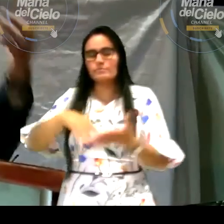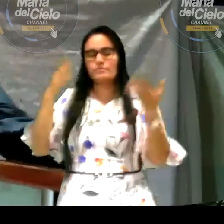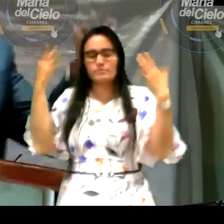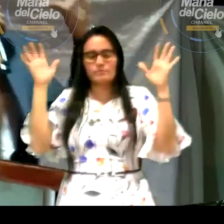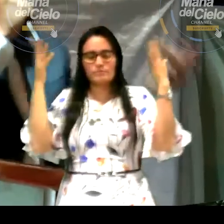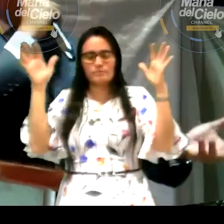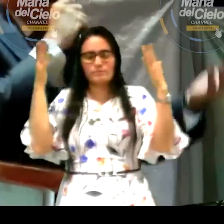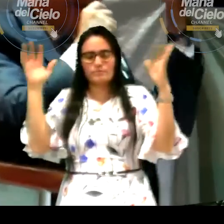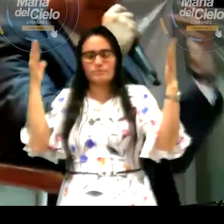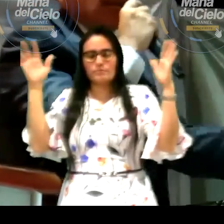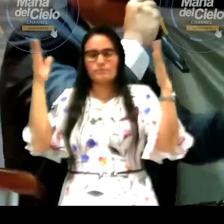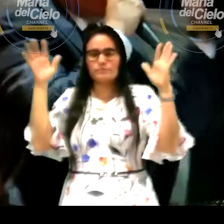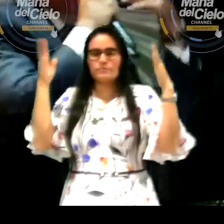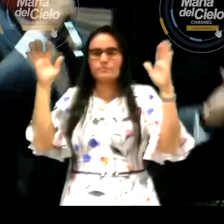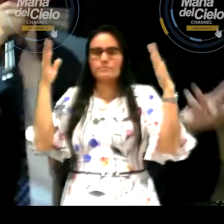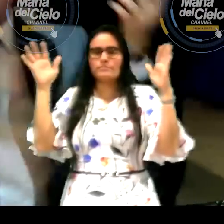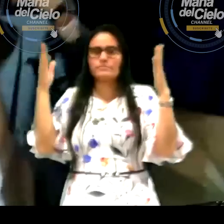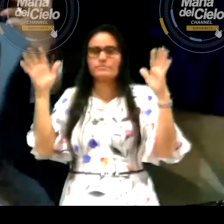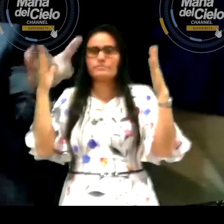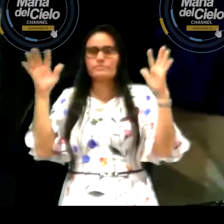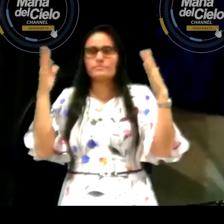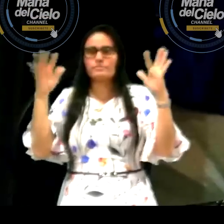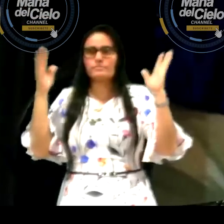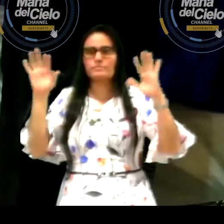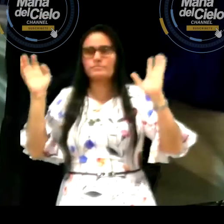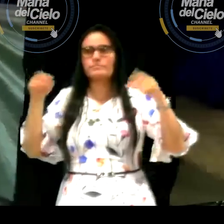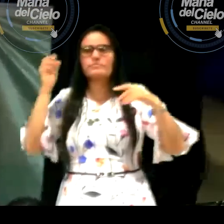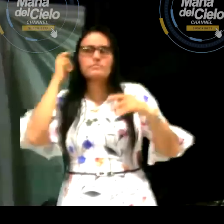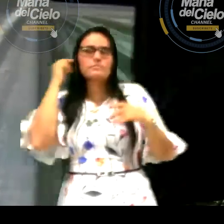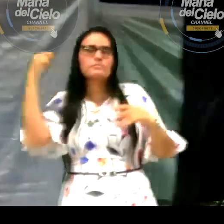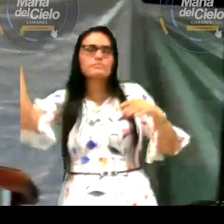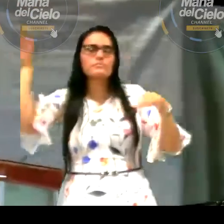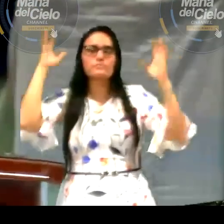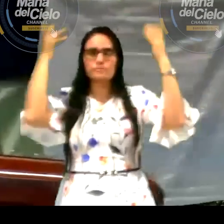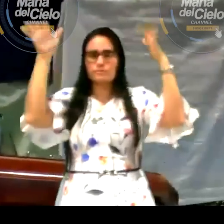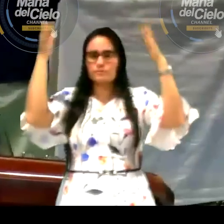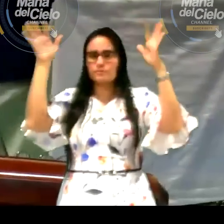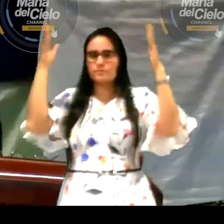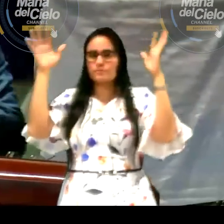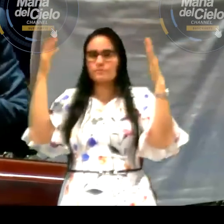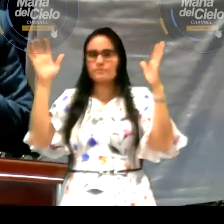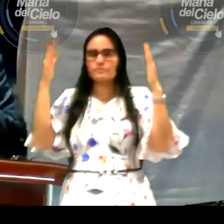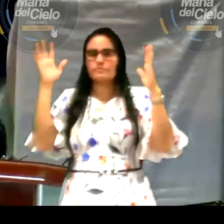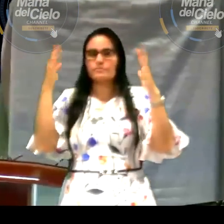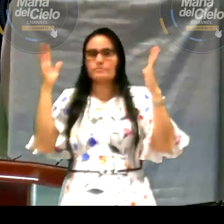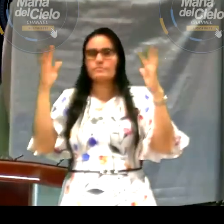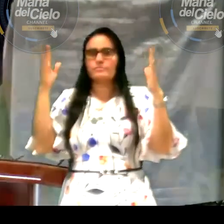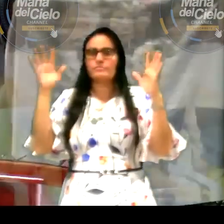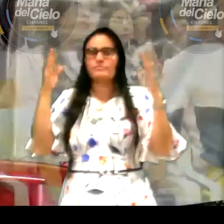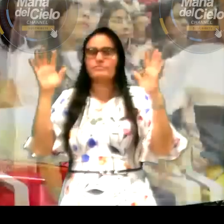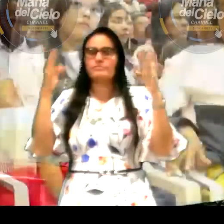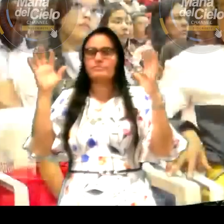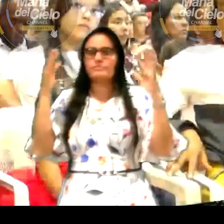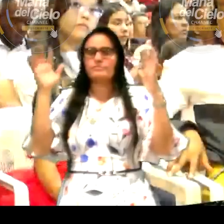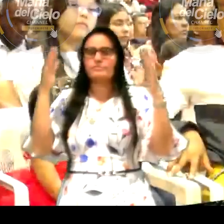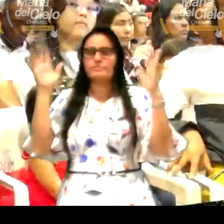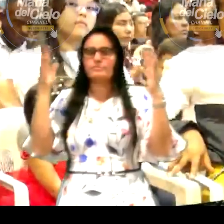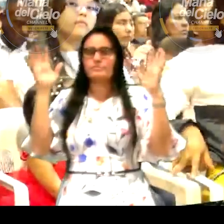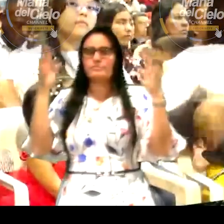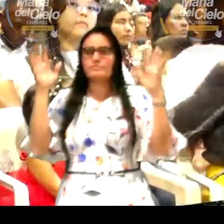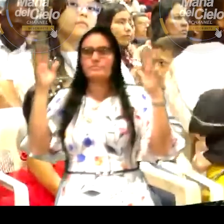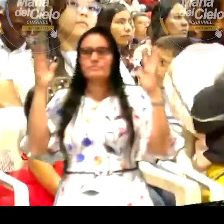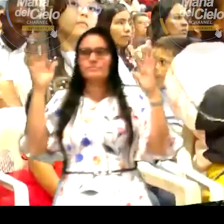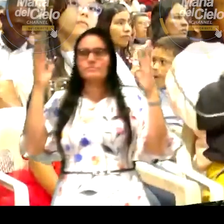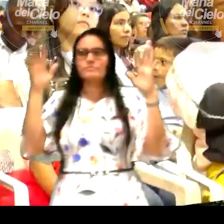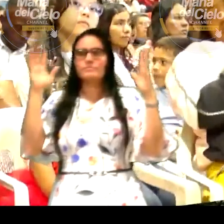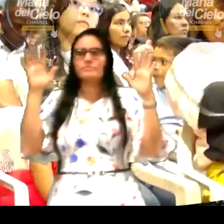Yo no sé cuántos pueden levantar ese aplauso y adorar al Señor. Hoy va a pasar aquí algo grande, algo poderoso. Créame,